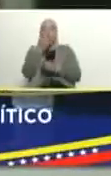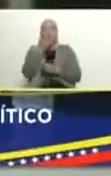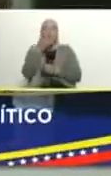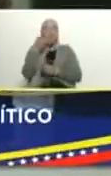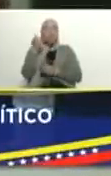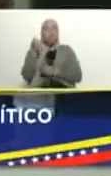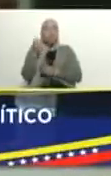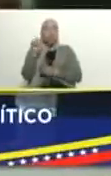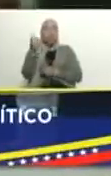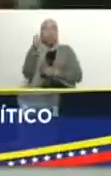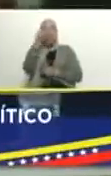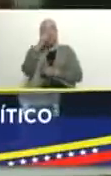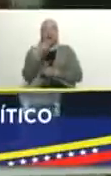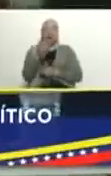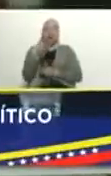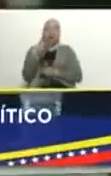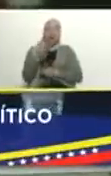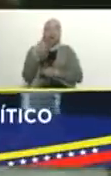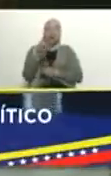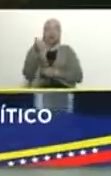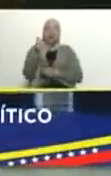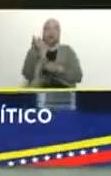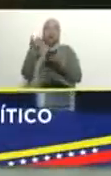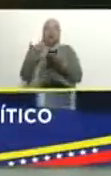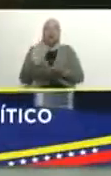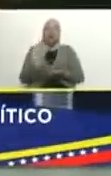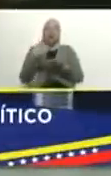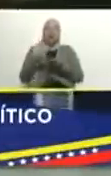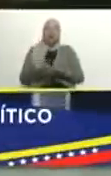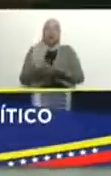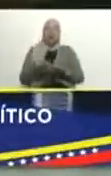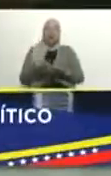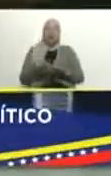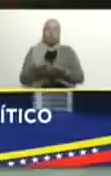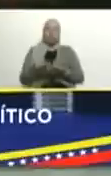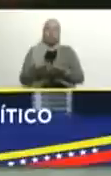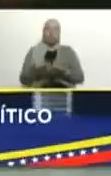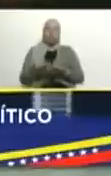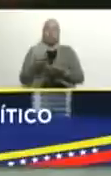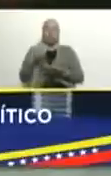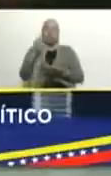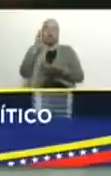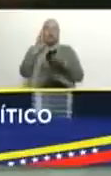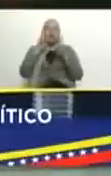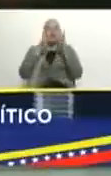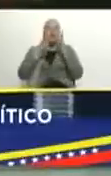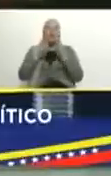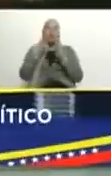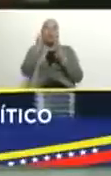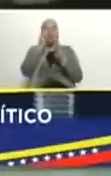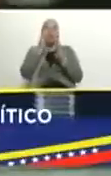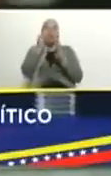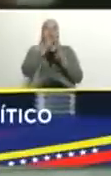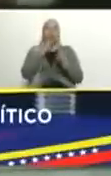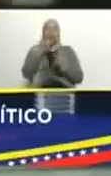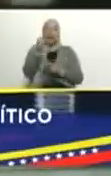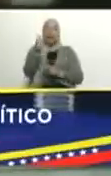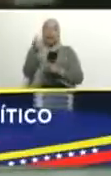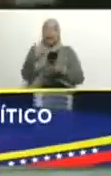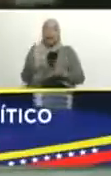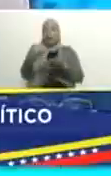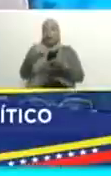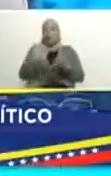Te quitas 10 años, por lo menos, y 10 kilos. Si Nico se quita la barba, se quita 10 años, se quita 10 kilos.